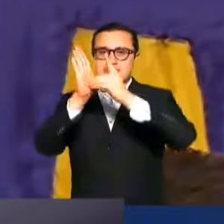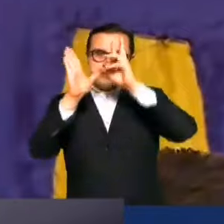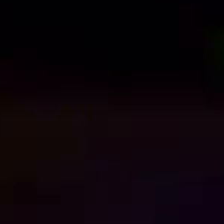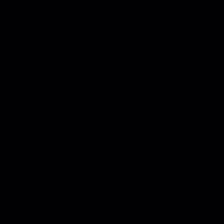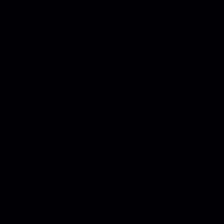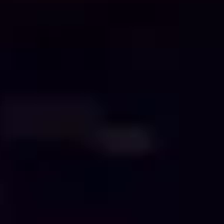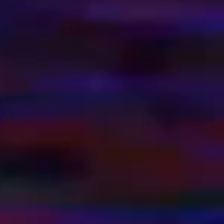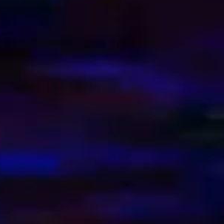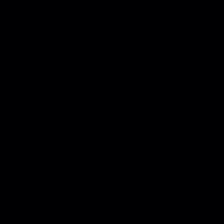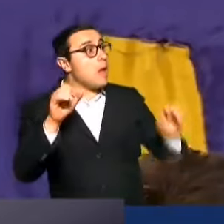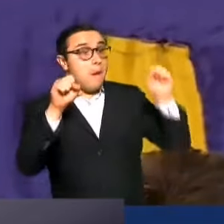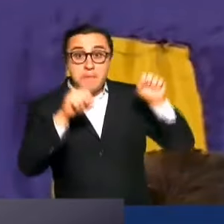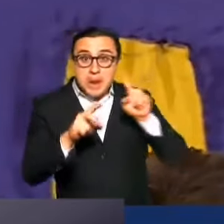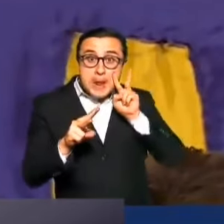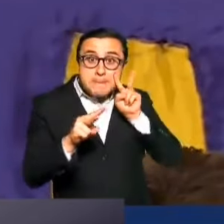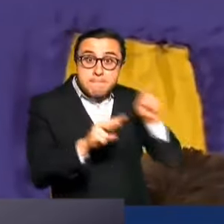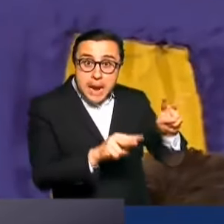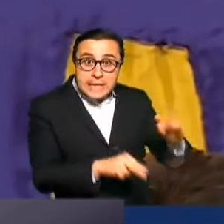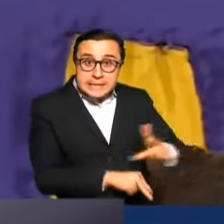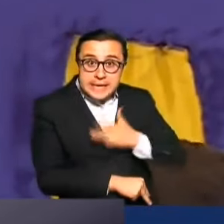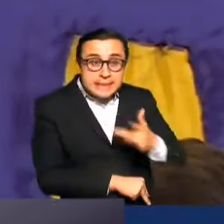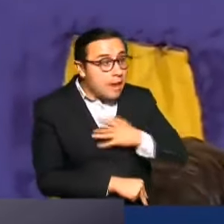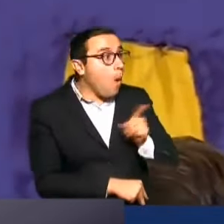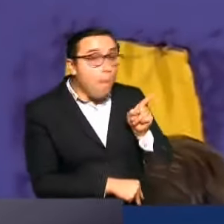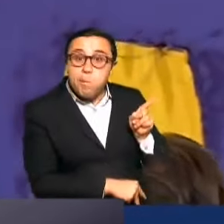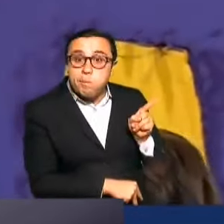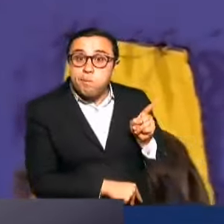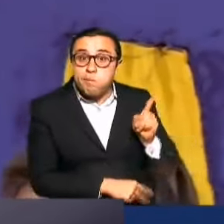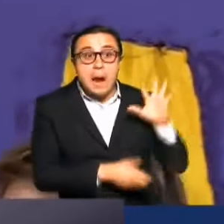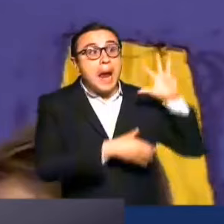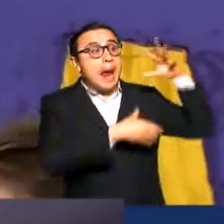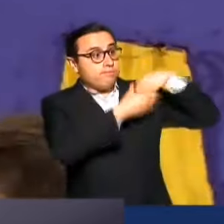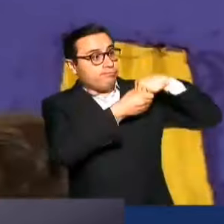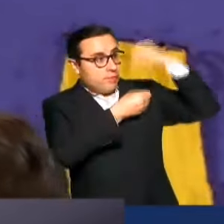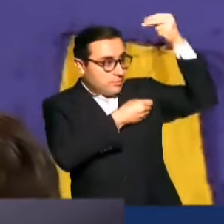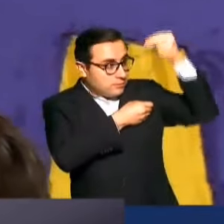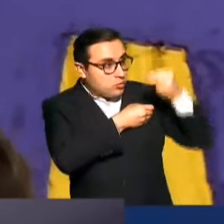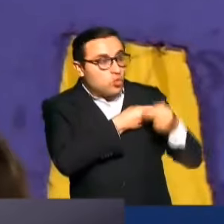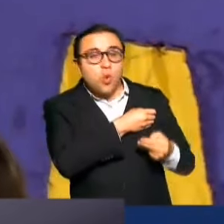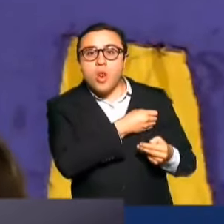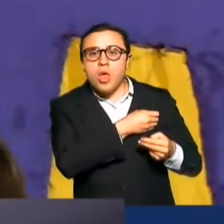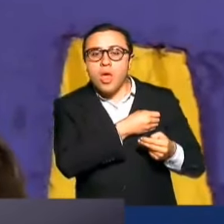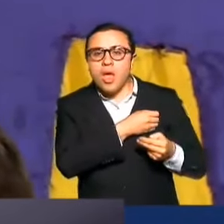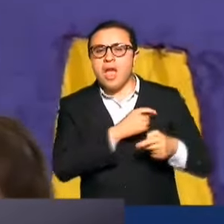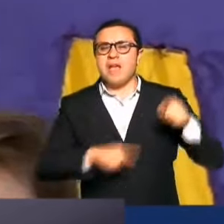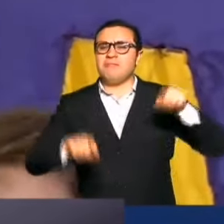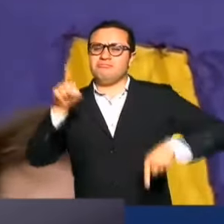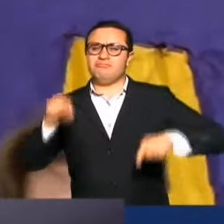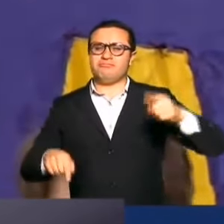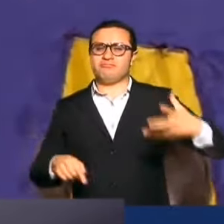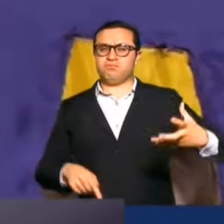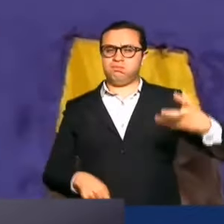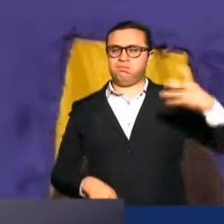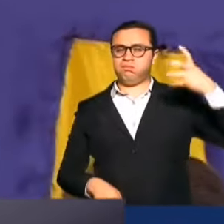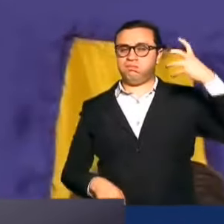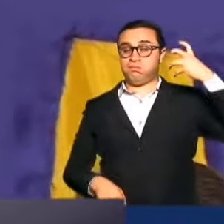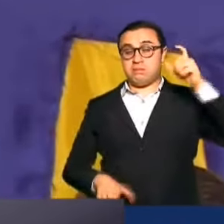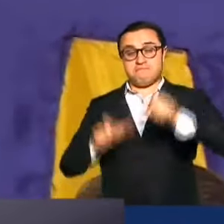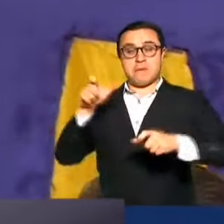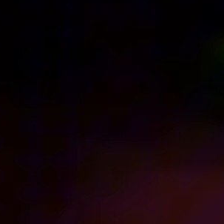materiales porque son parte de nuestra historia. Muchos de los conquistadores son